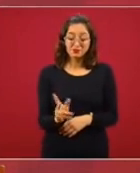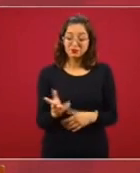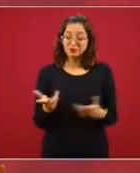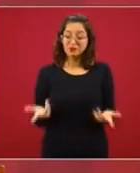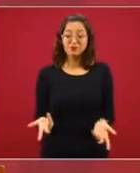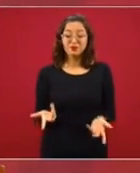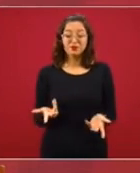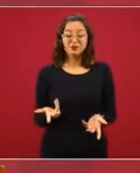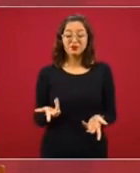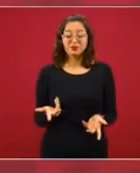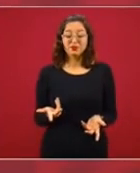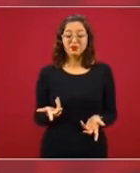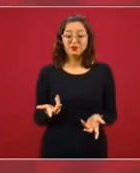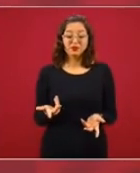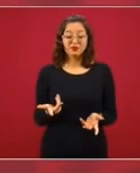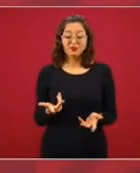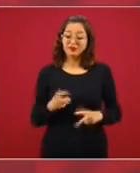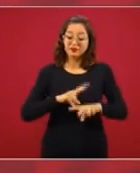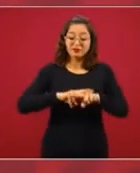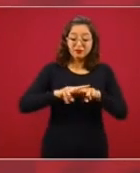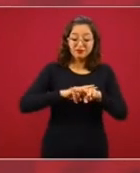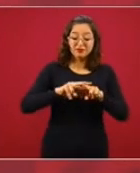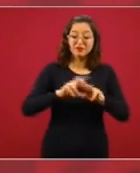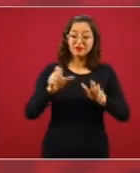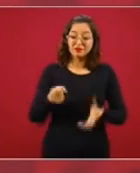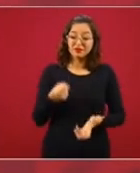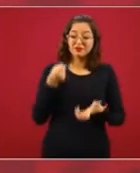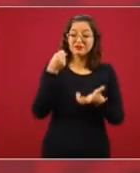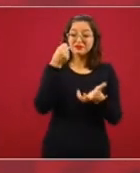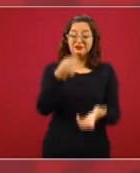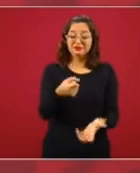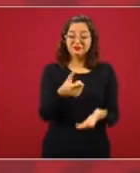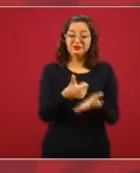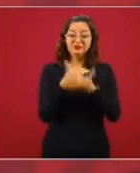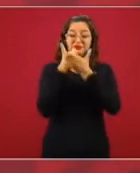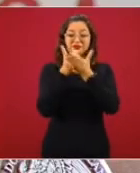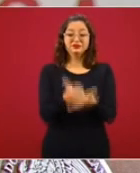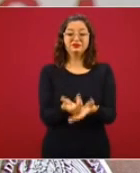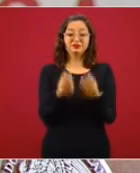una inversión para el sureste que va a ayudar mucho.